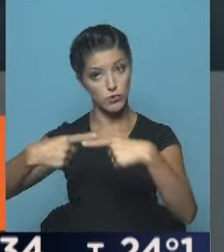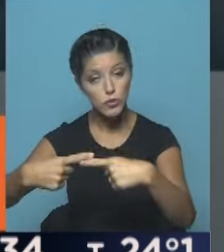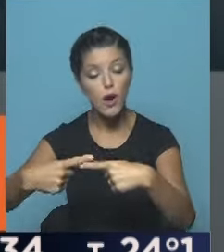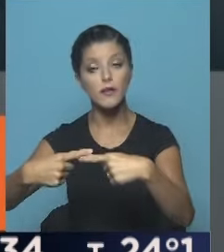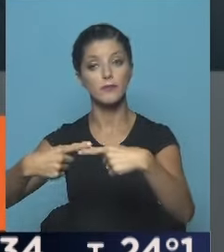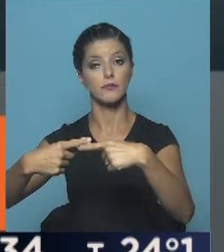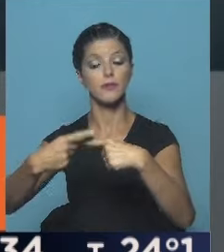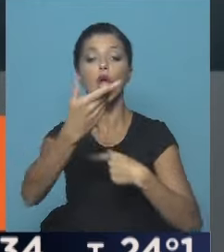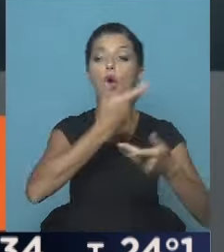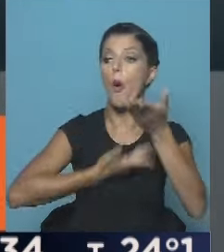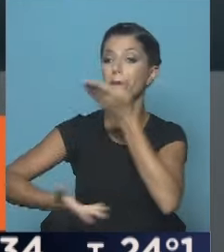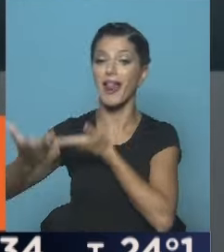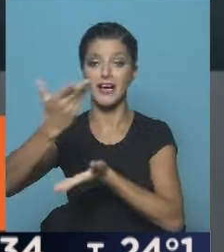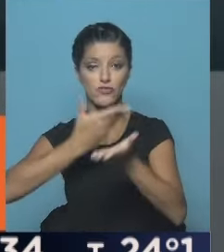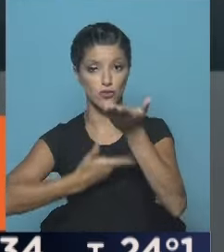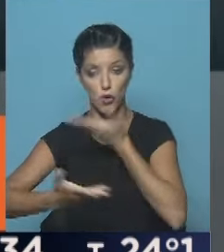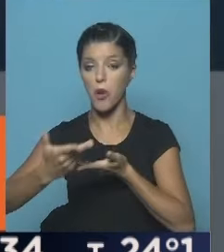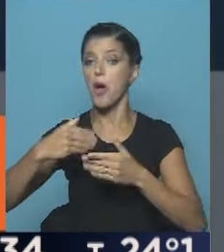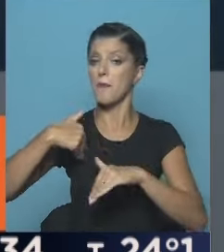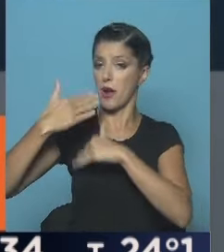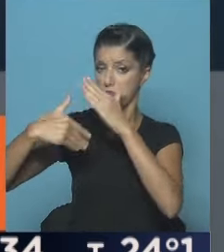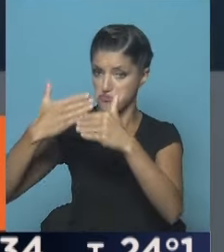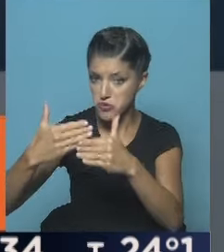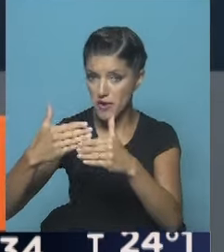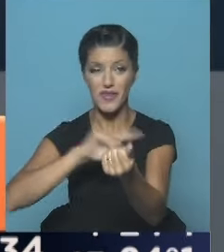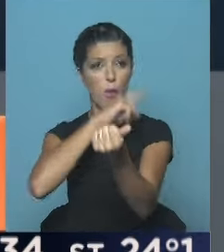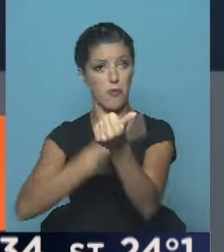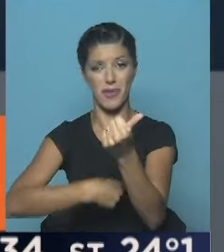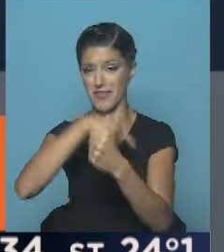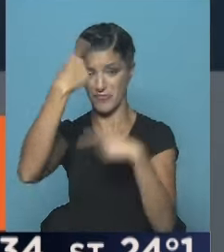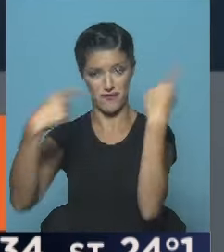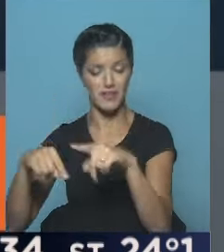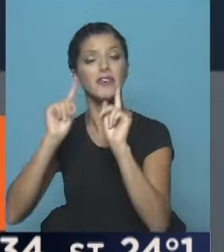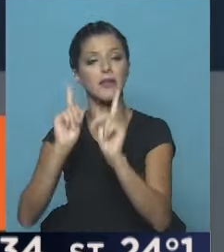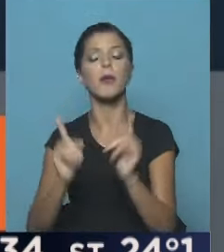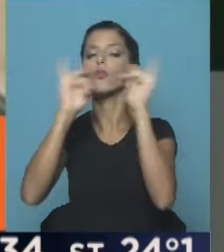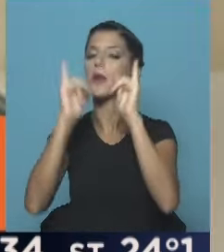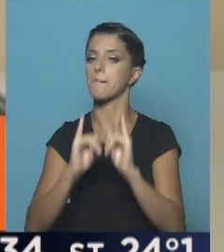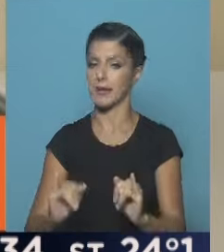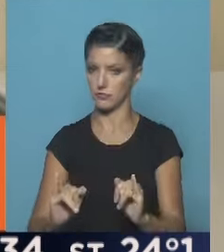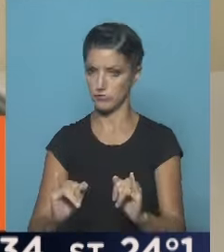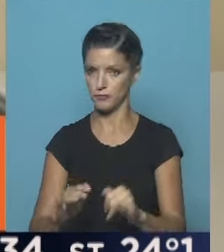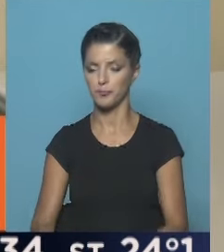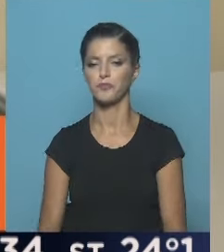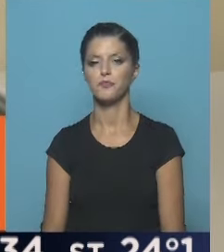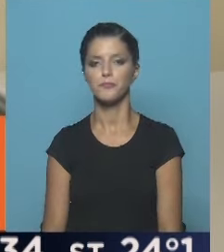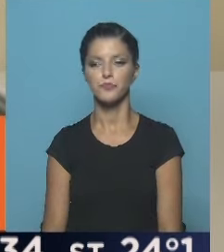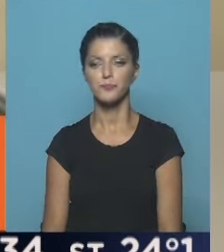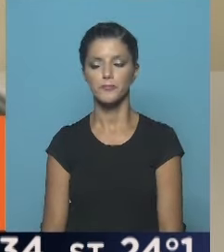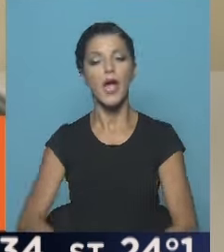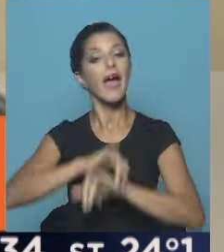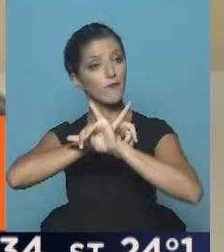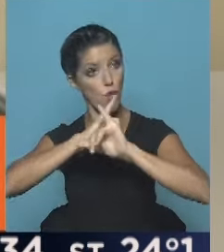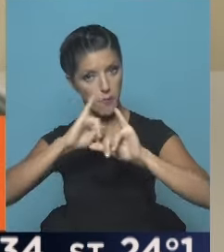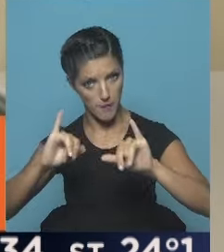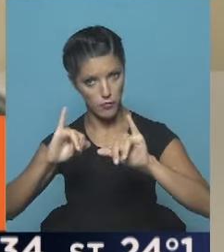de una cooperación fructífera de poderes y de una paz republicana. Ratificar que el máximo tribunal de